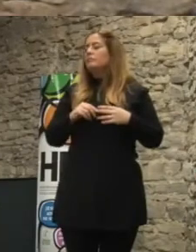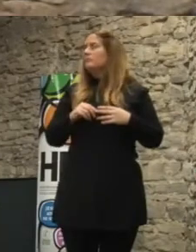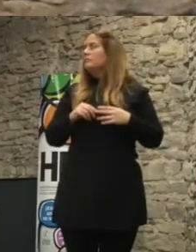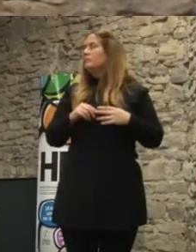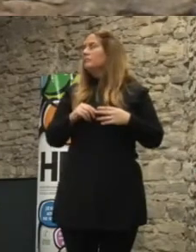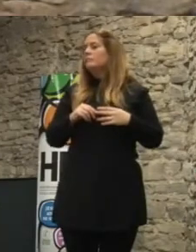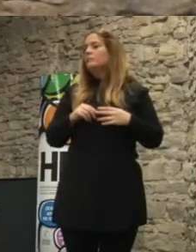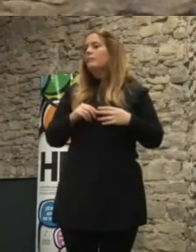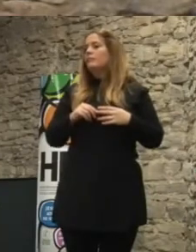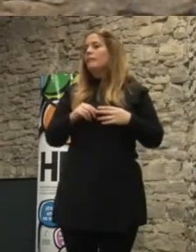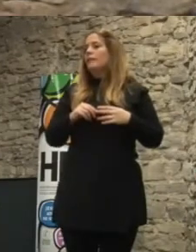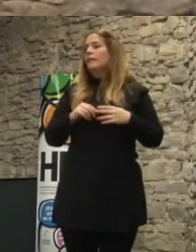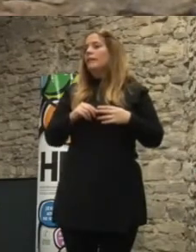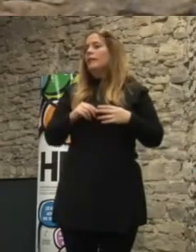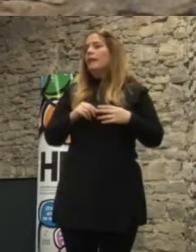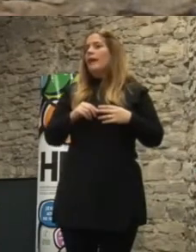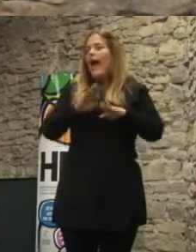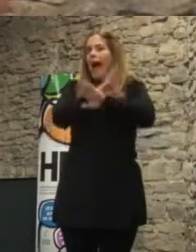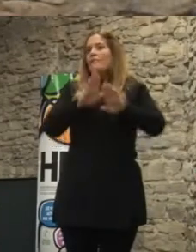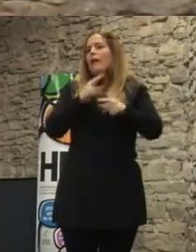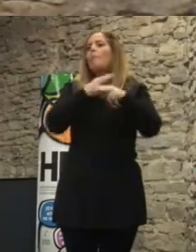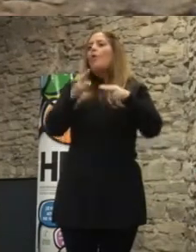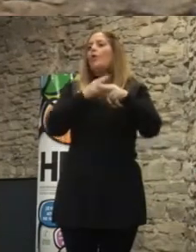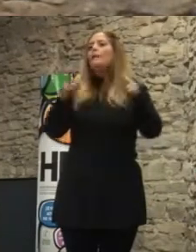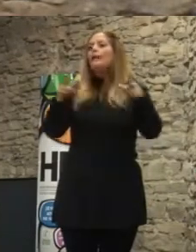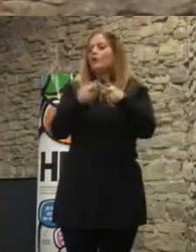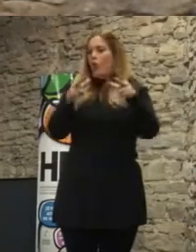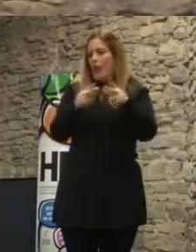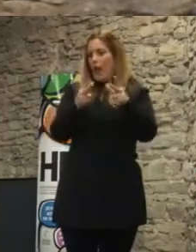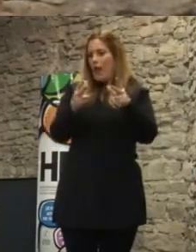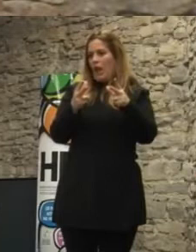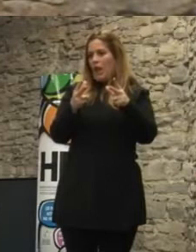la política social tendría que acabar consistiendo en